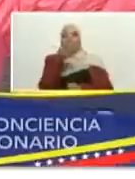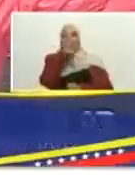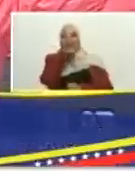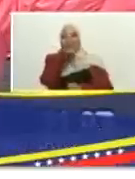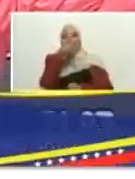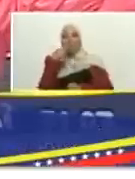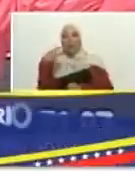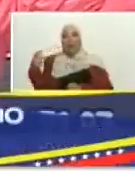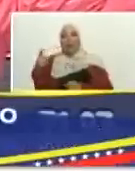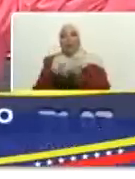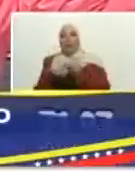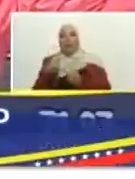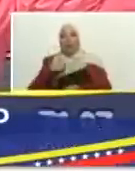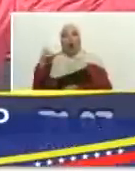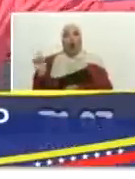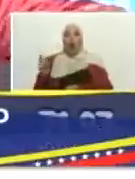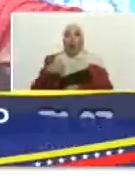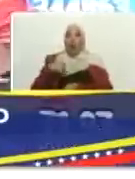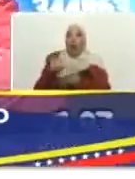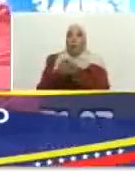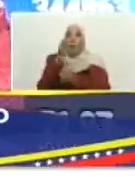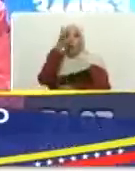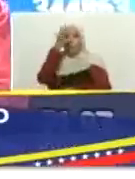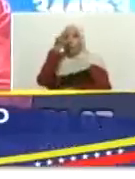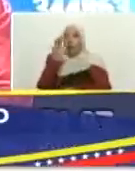Eso lo dijo Tare, no lo dije yo.